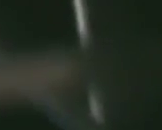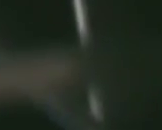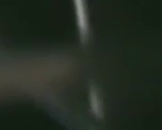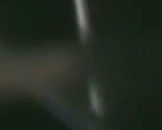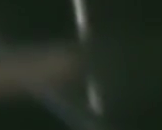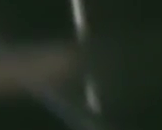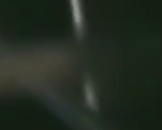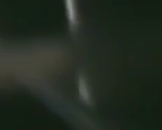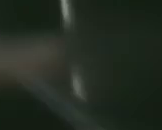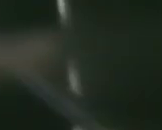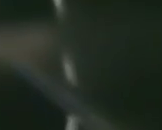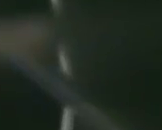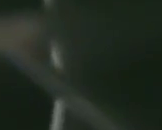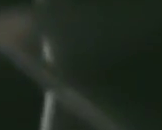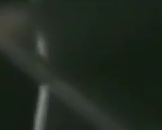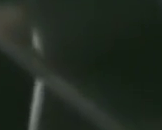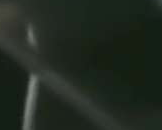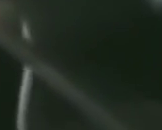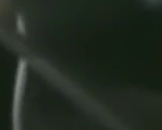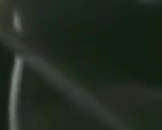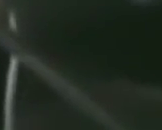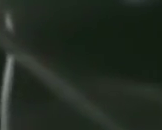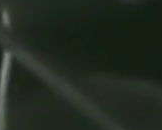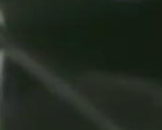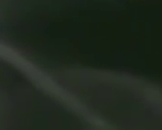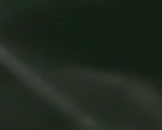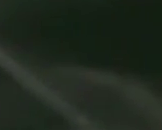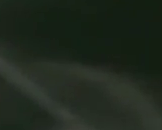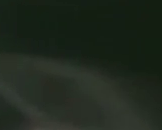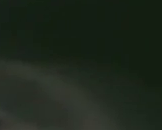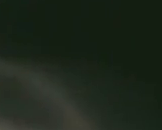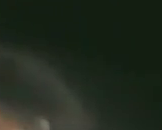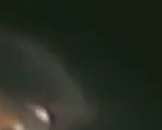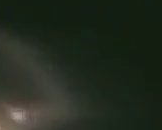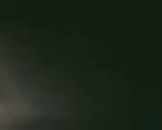amor por el pueblo llevado a tanta altura.